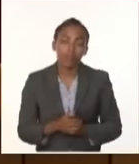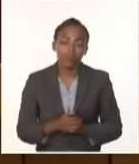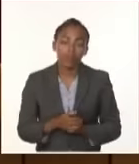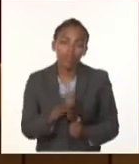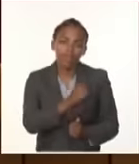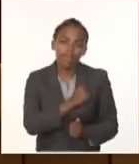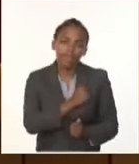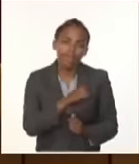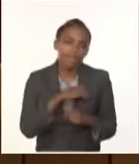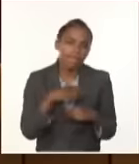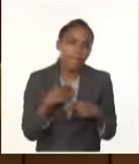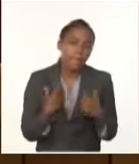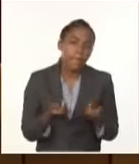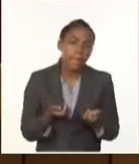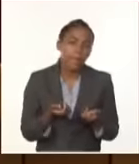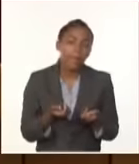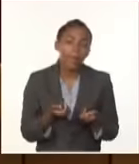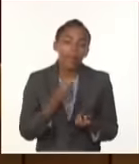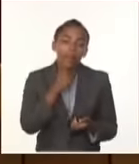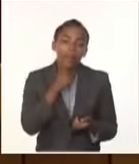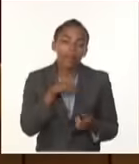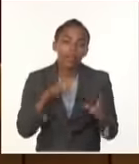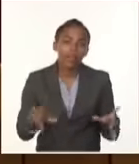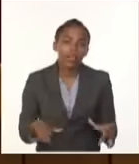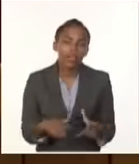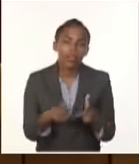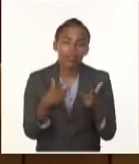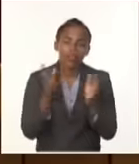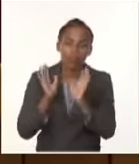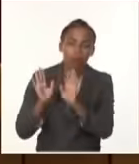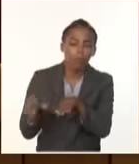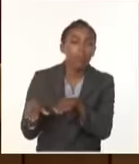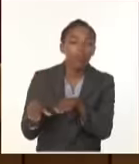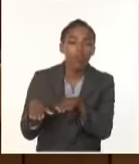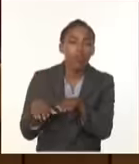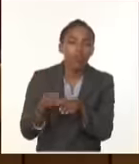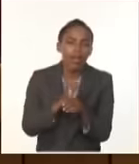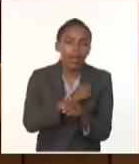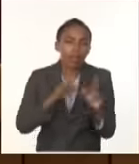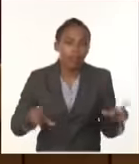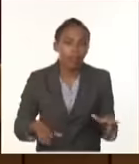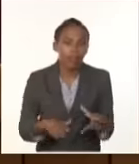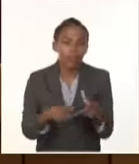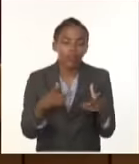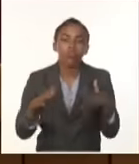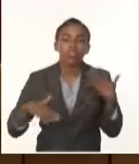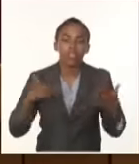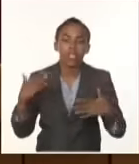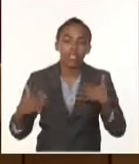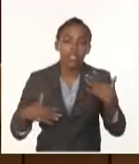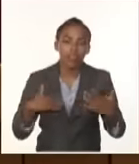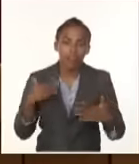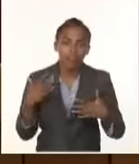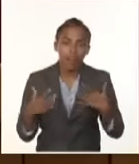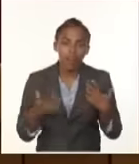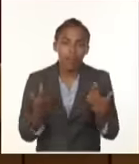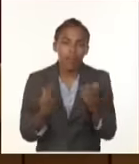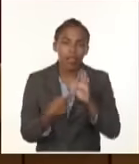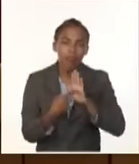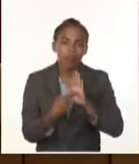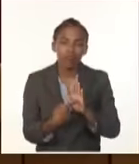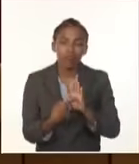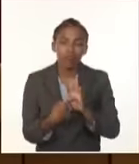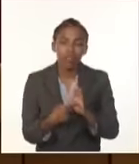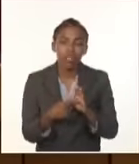evitar que el aniversario pasara inadvertido, en especial a la luz de los problemas que hoy continúan enfrentando los países